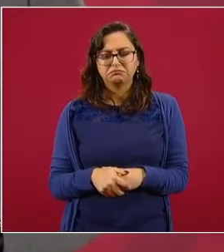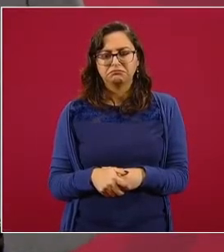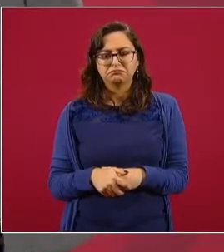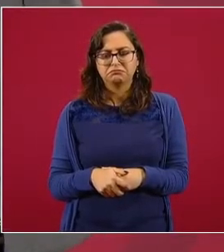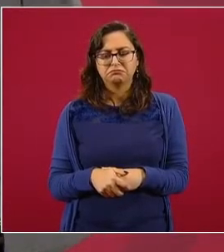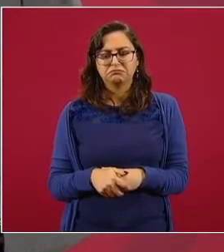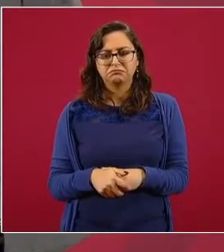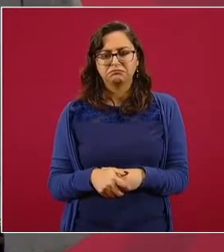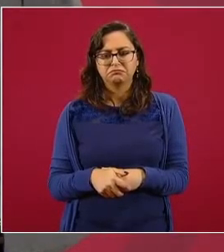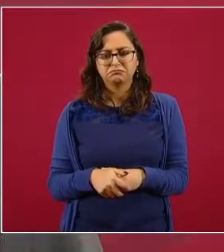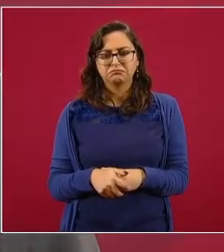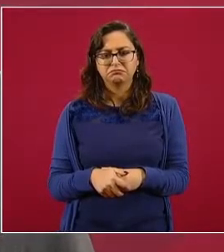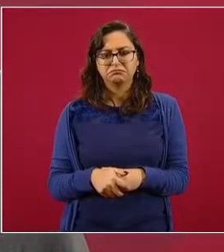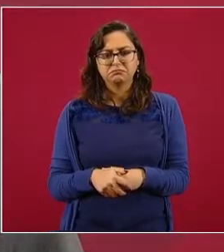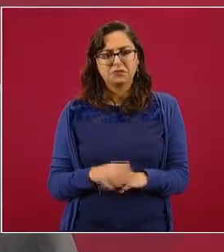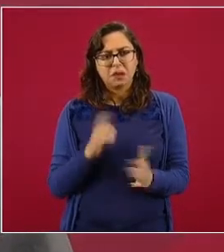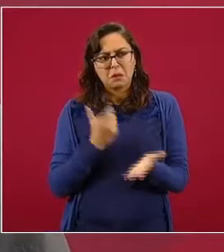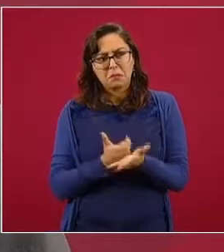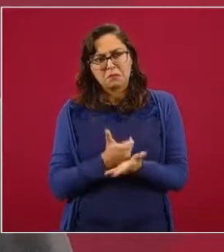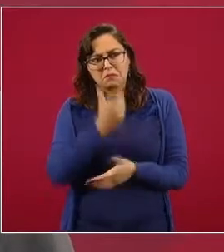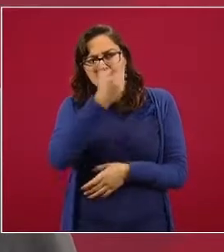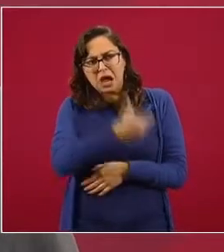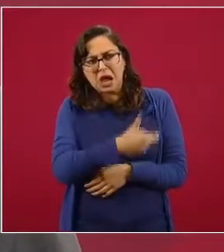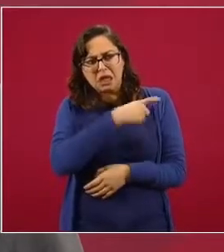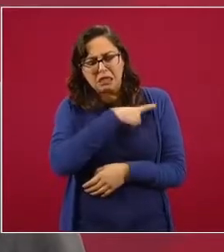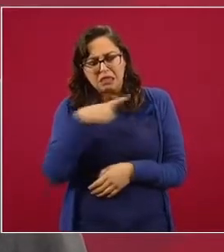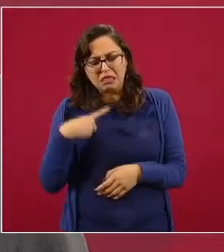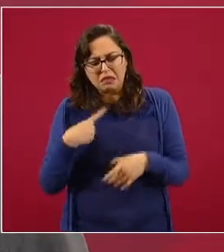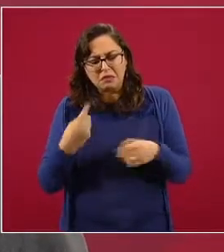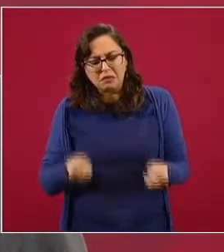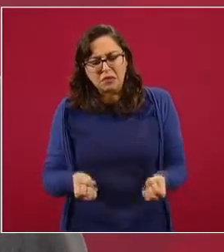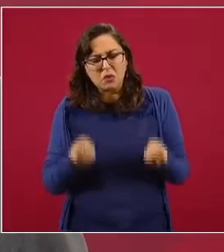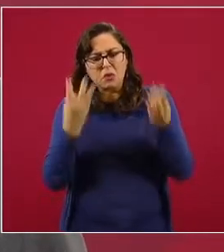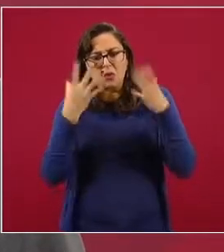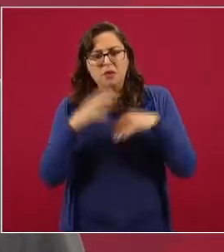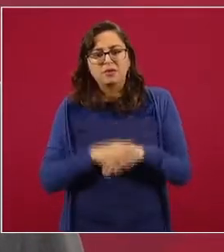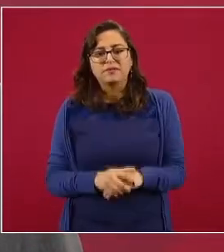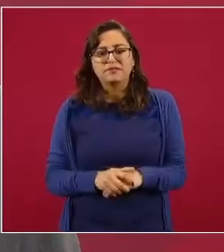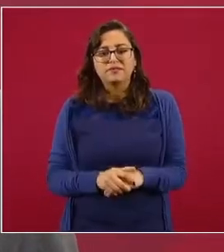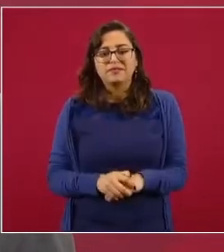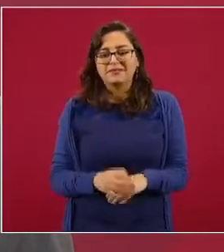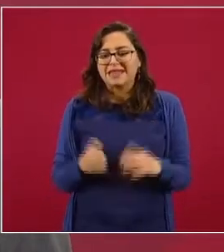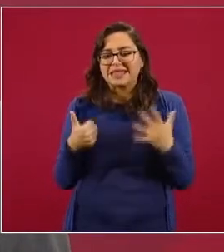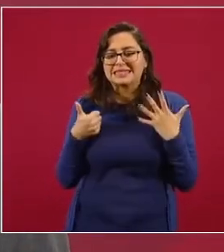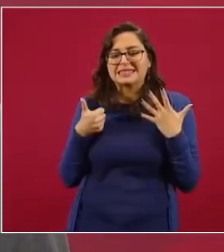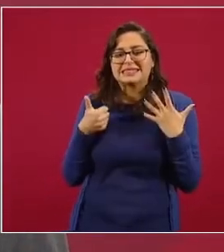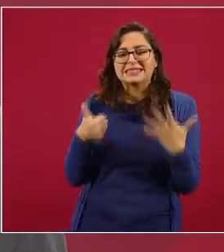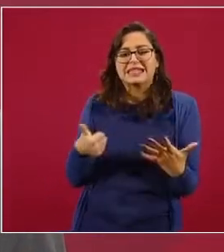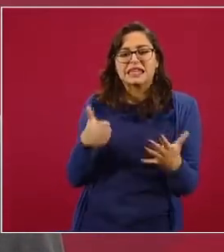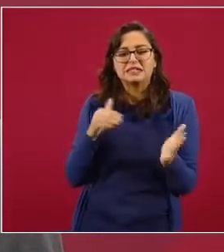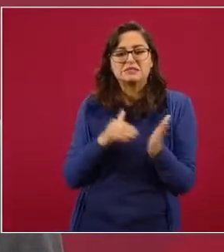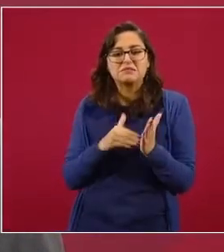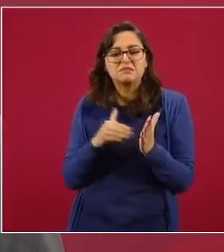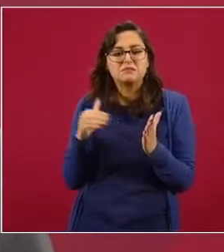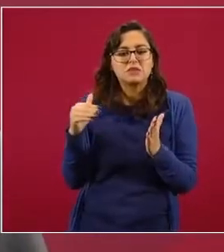lo querían cobrar en casi $6 millones.